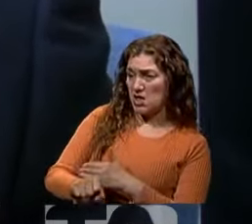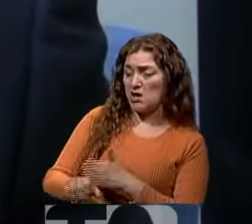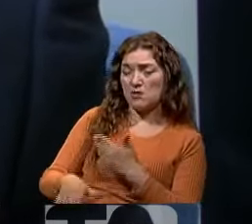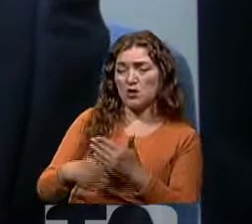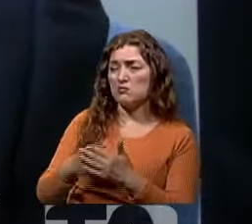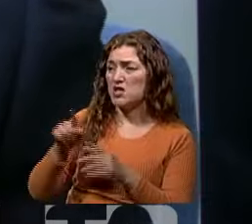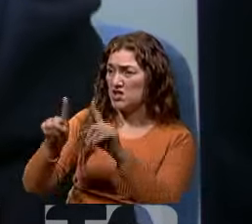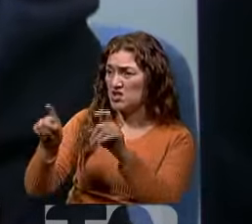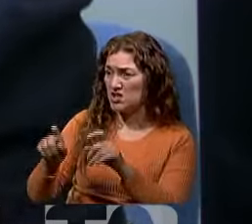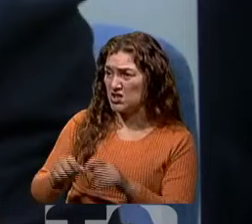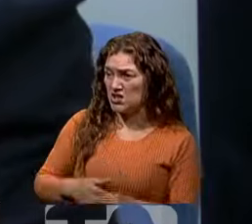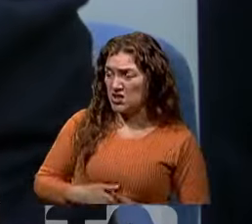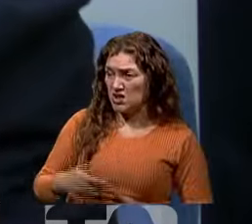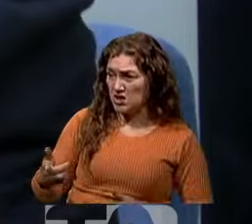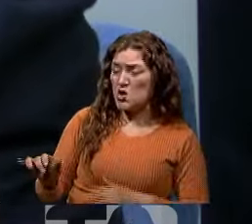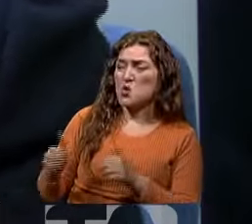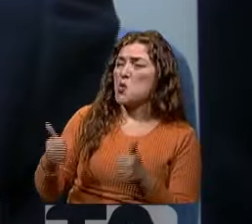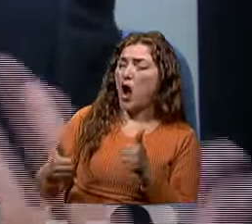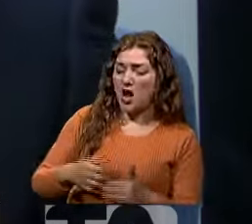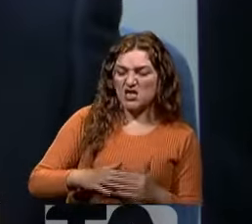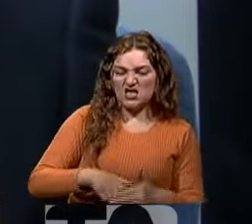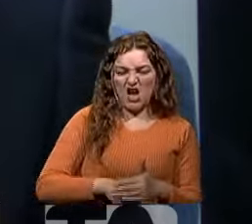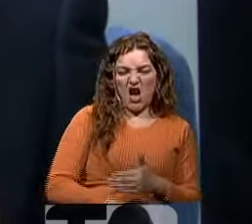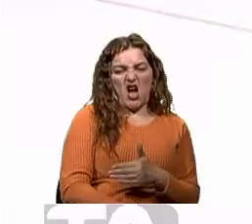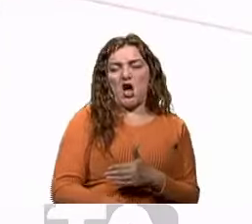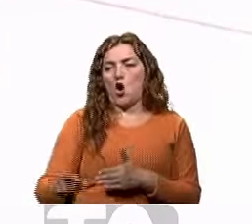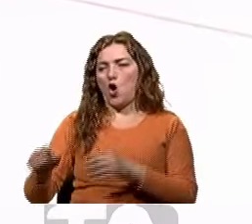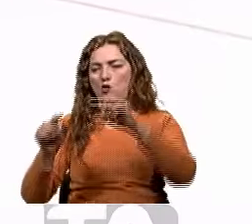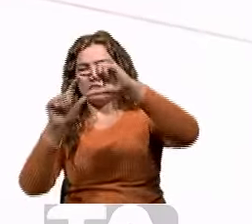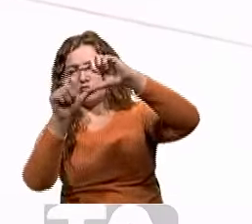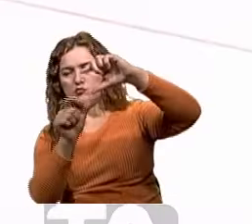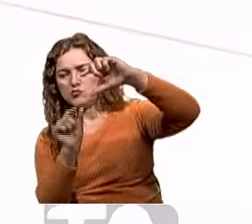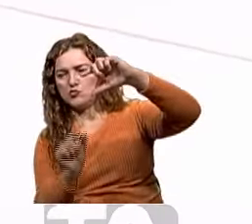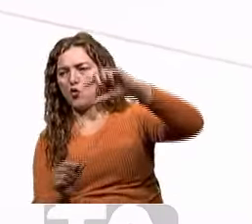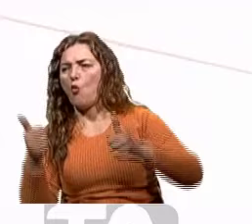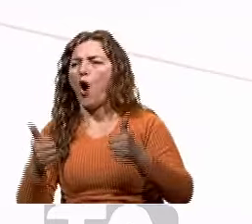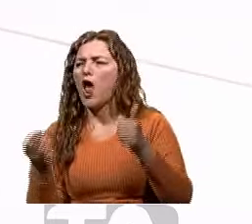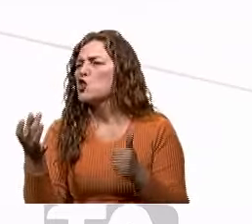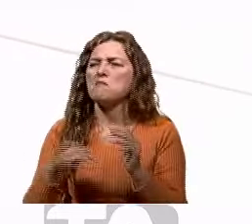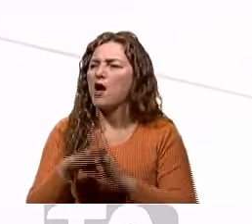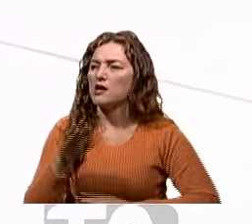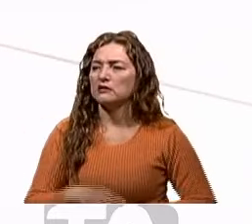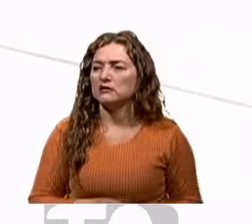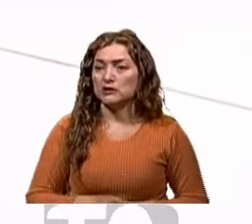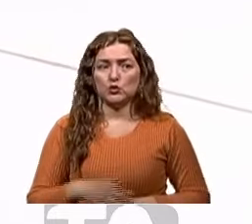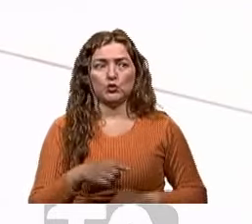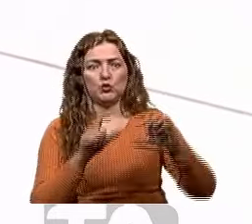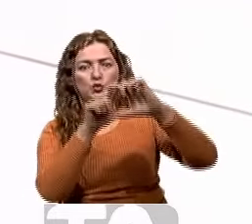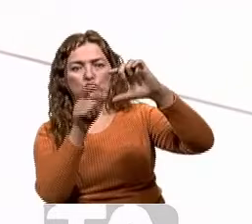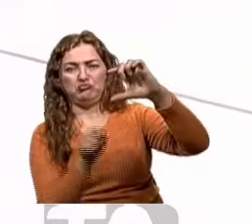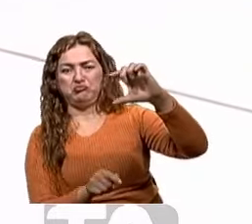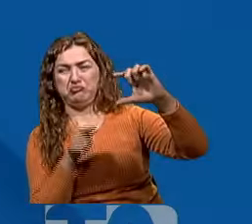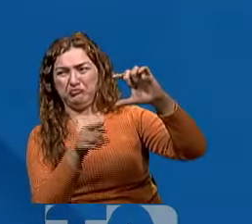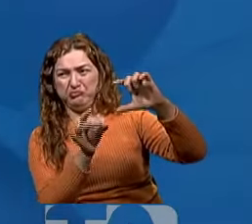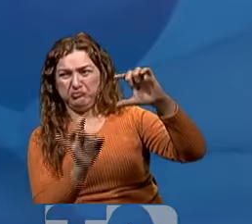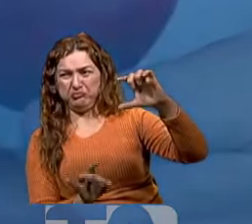todas me responden que es más doloroso pasar un cálculo que tener el bebé. Algunos tipos de cálculos son hereditarios y se pueden presentar a